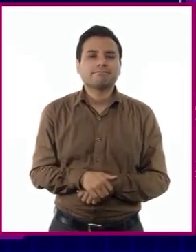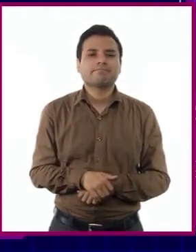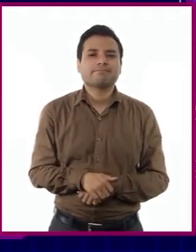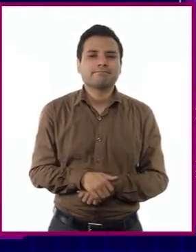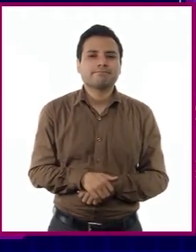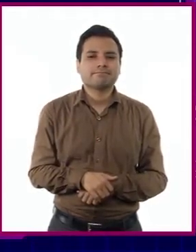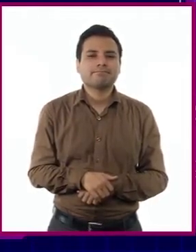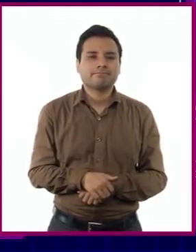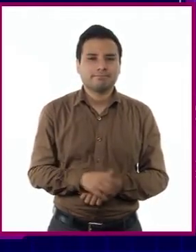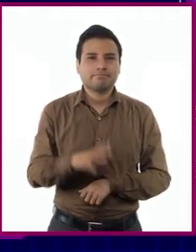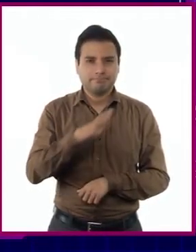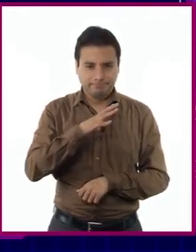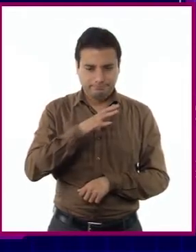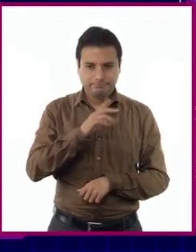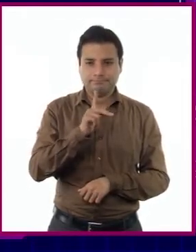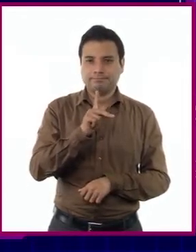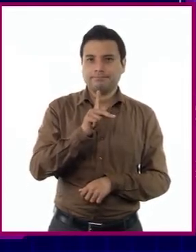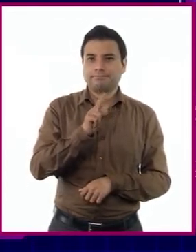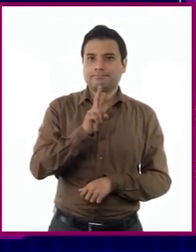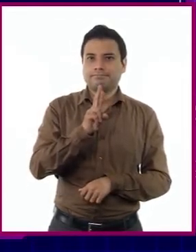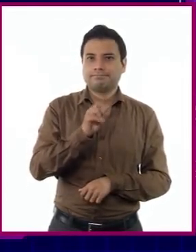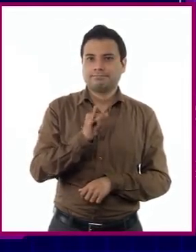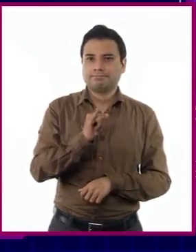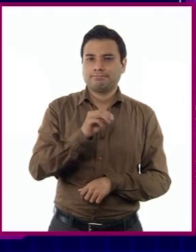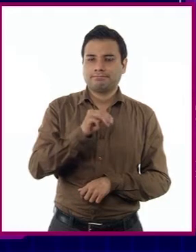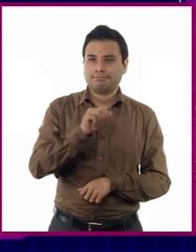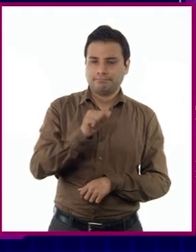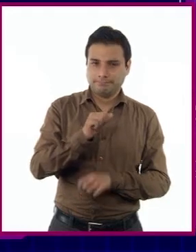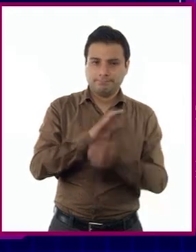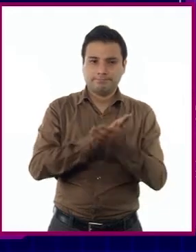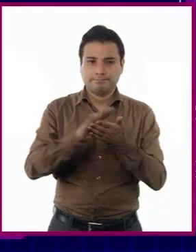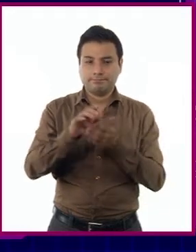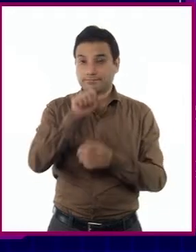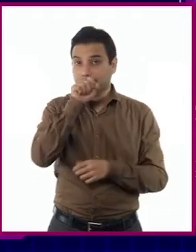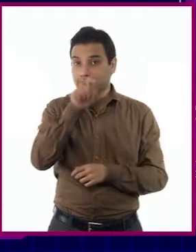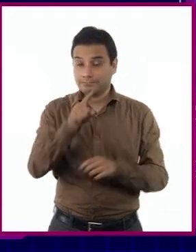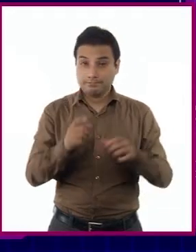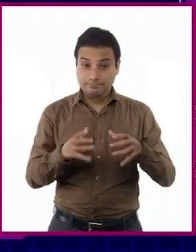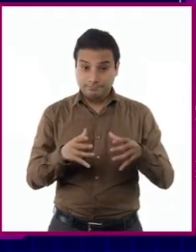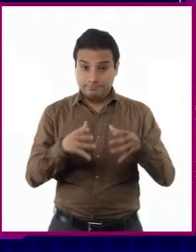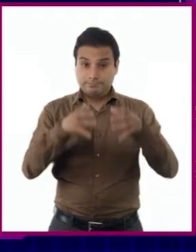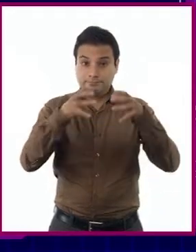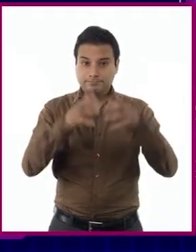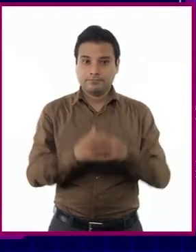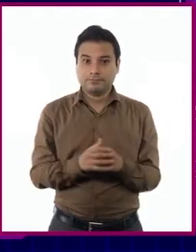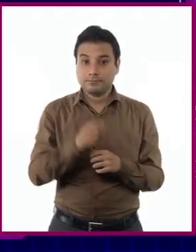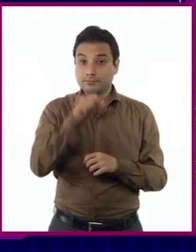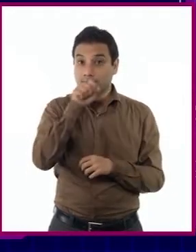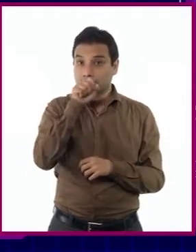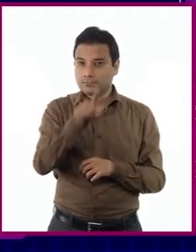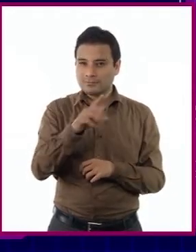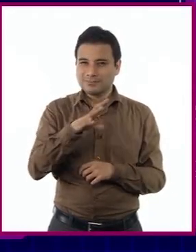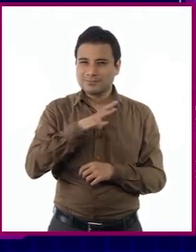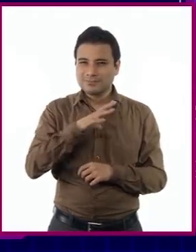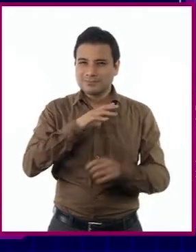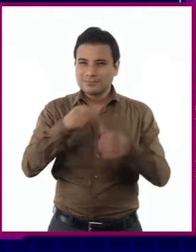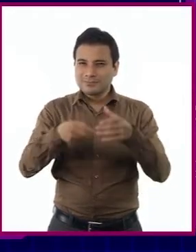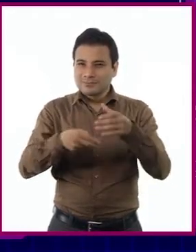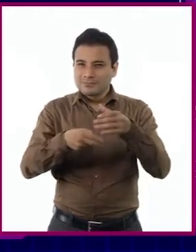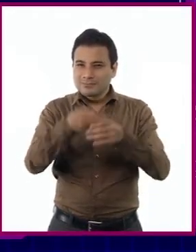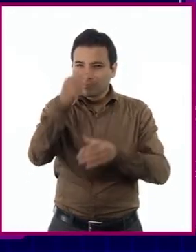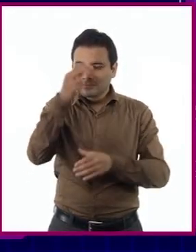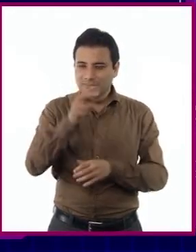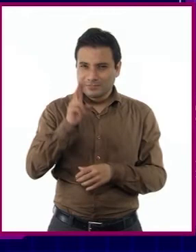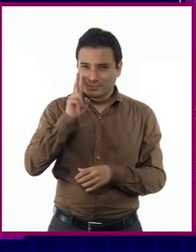el cilindro pero también un hueco entre estos dos si se fijan en la